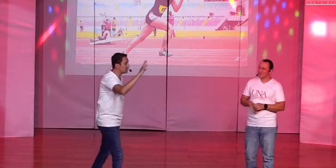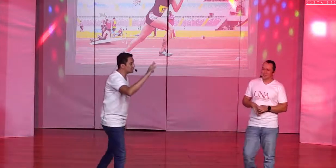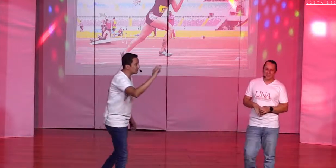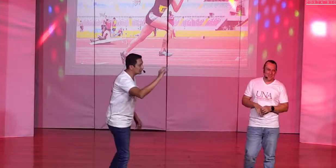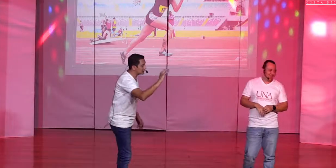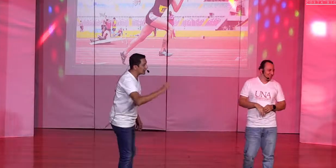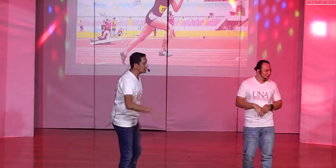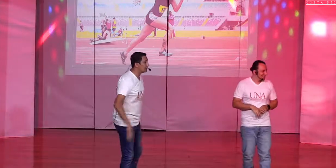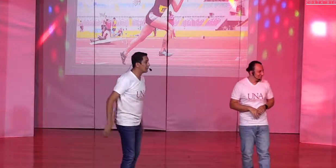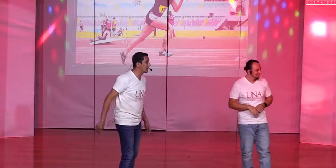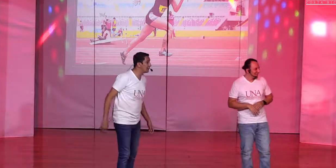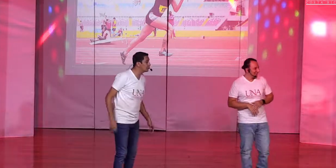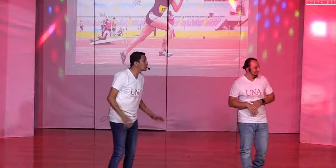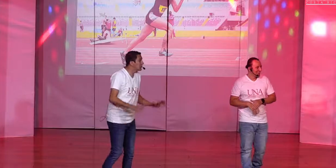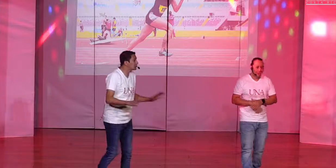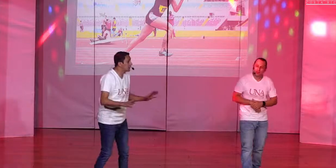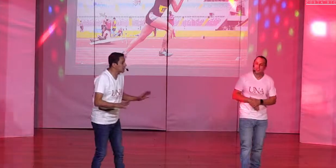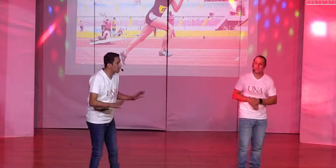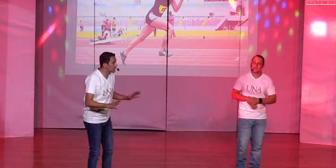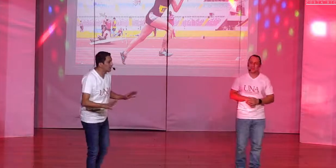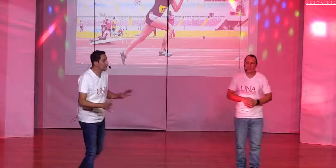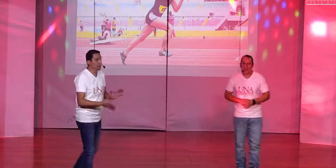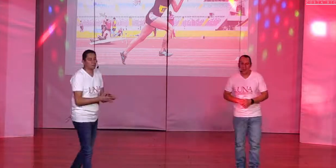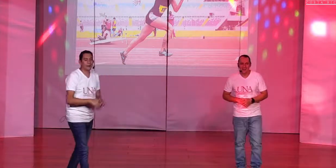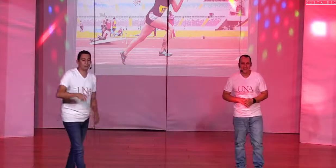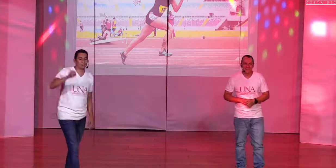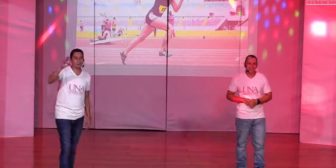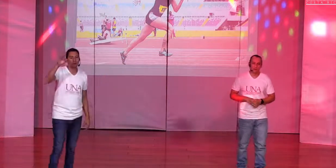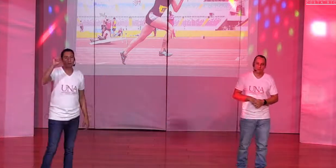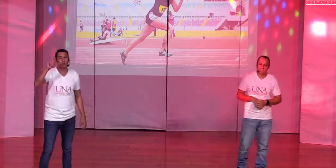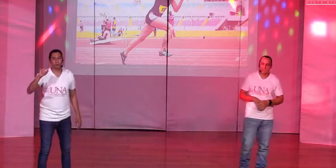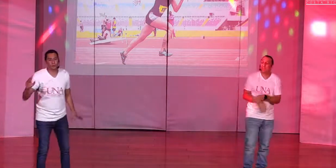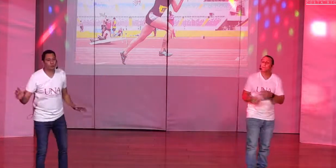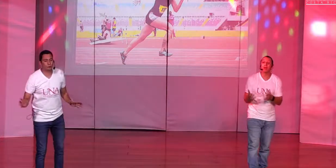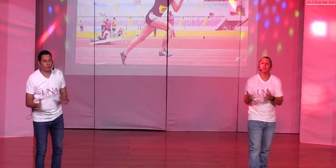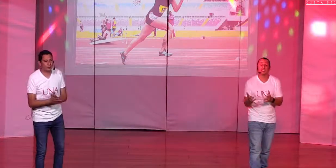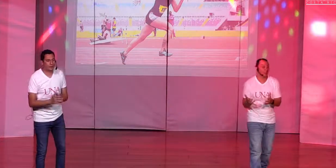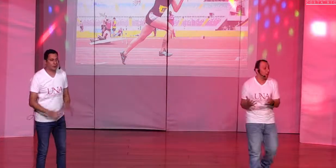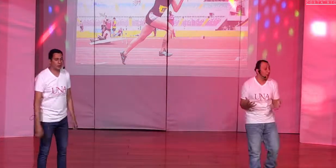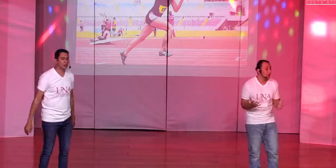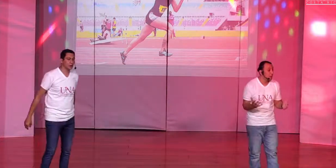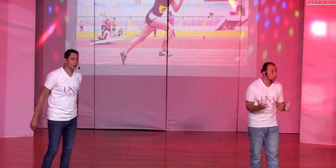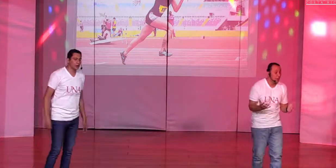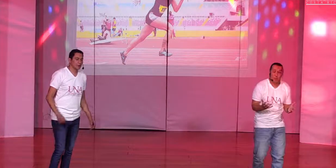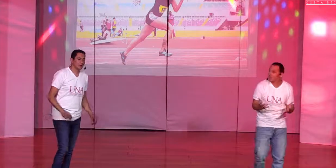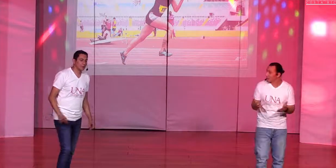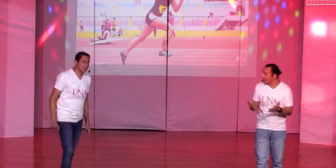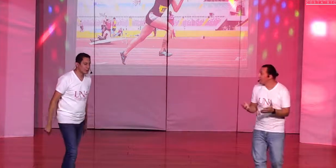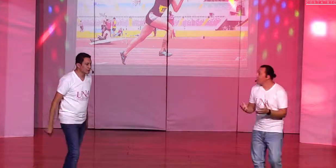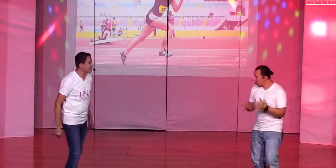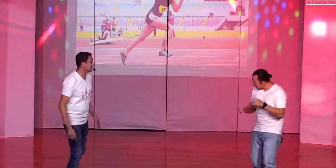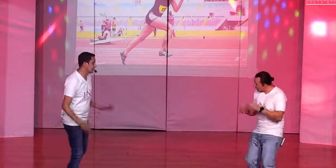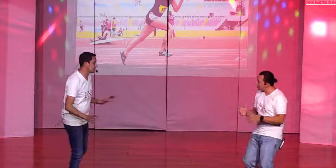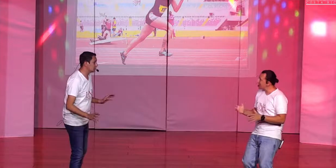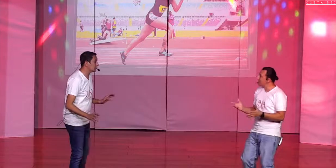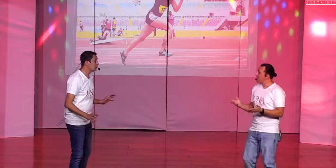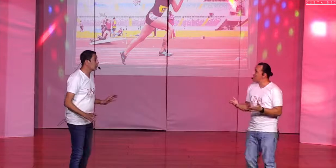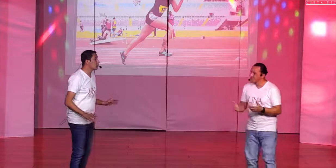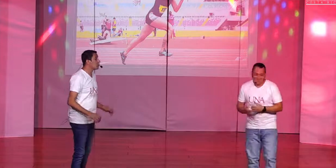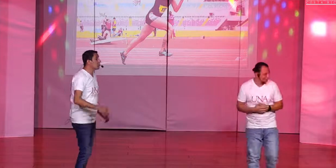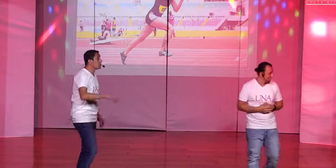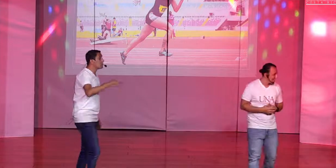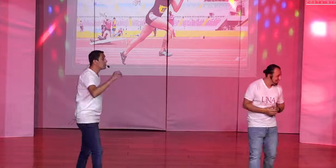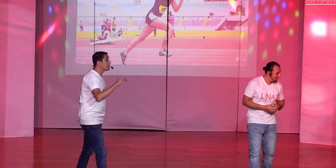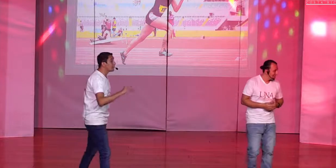tenemos, top. Ya tenemos. Ahí nos está diciendo Marlene, no tenemos no nada tenemos todavía. No tenemos todavía. Vamos, vamos, un minuto. Quieren minuto, premios, estaban preguntando por premios, ¿verdad? De Mauricio que